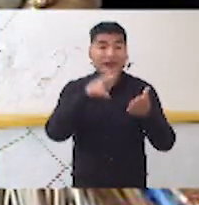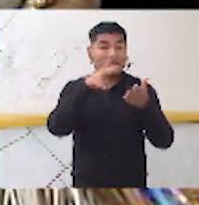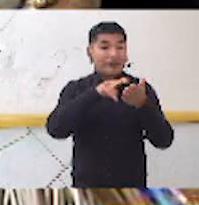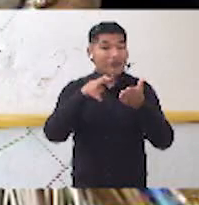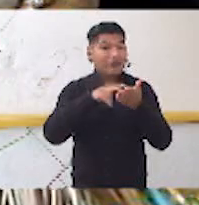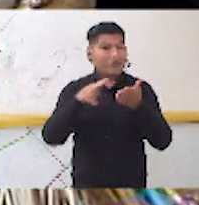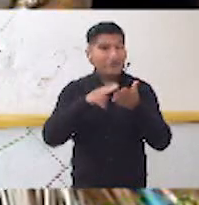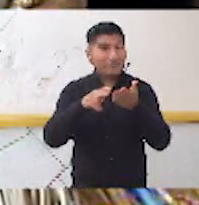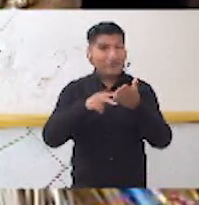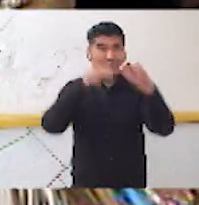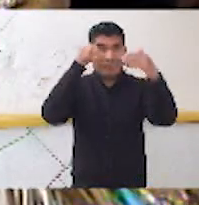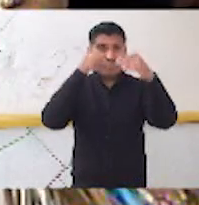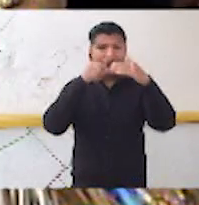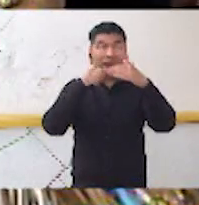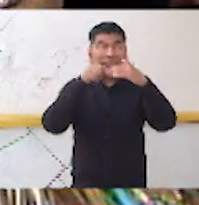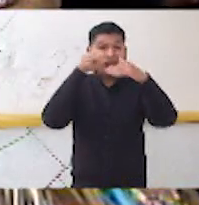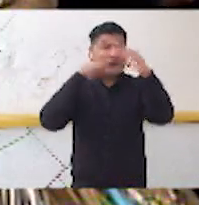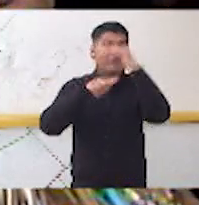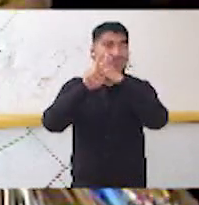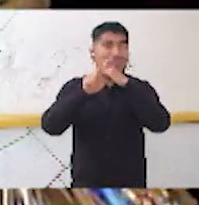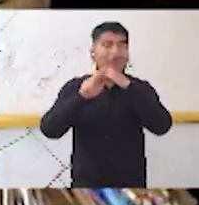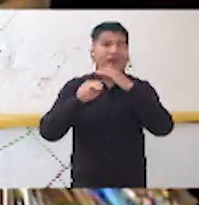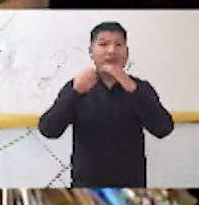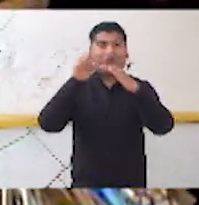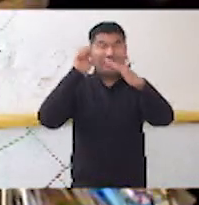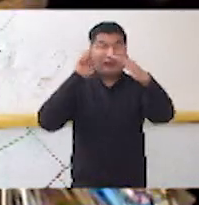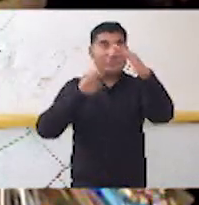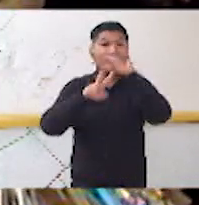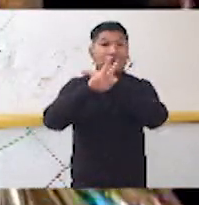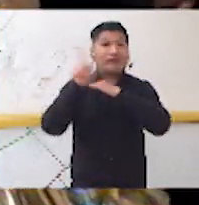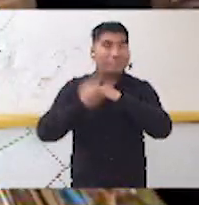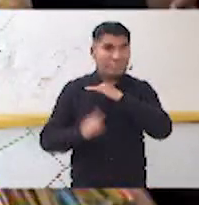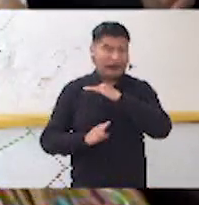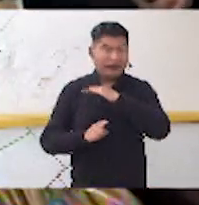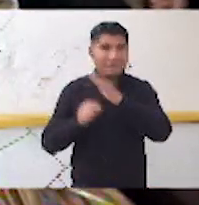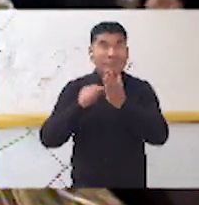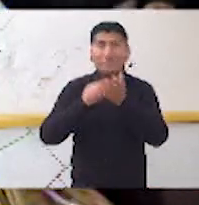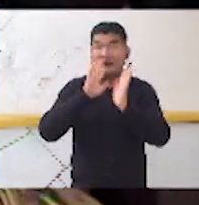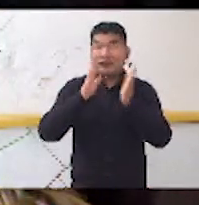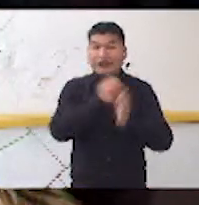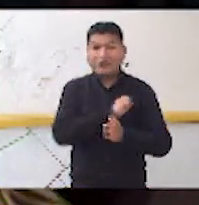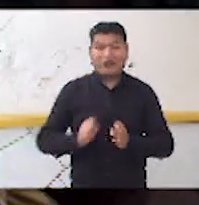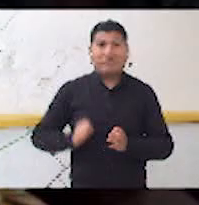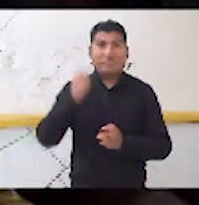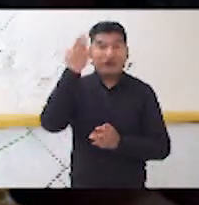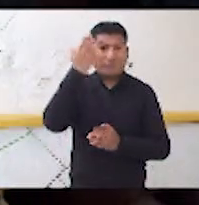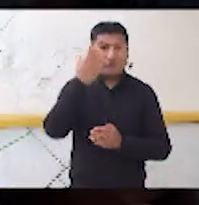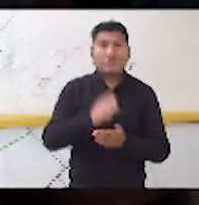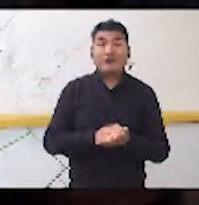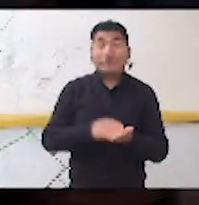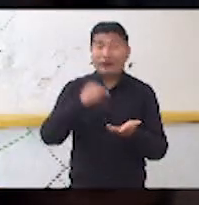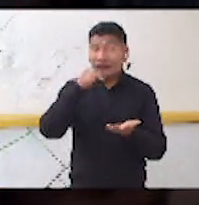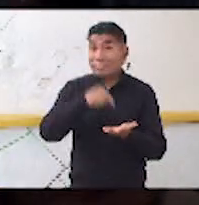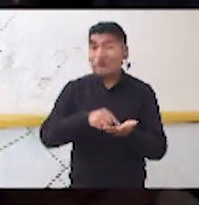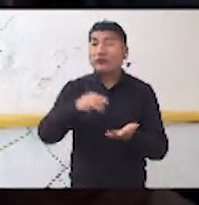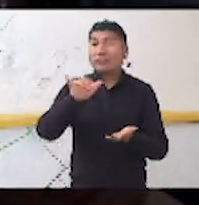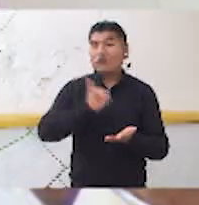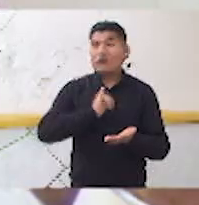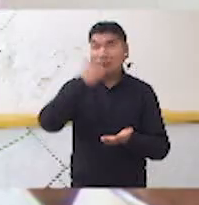Lectura de la profecía de Ezequiel. Así habla el Señor. Aquí estoy